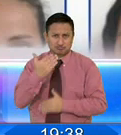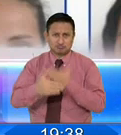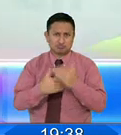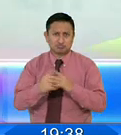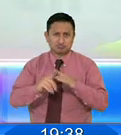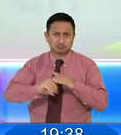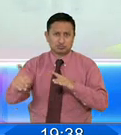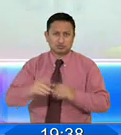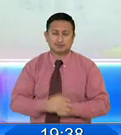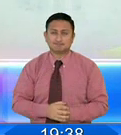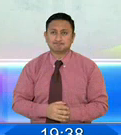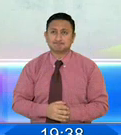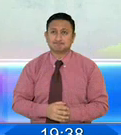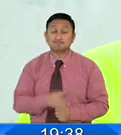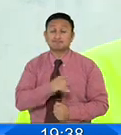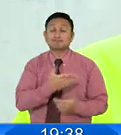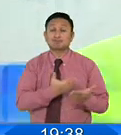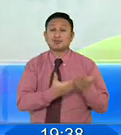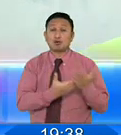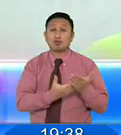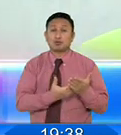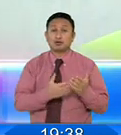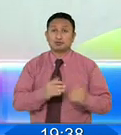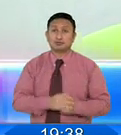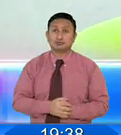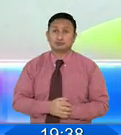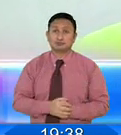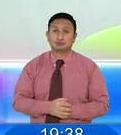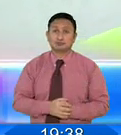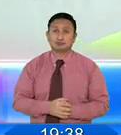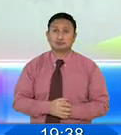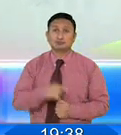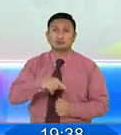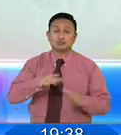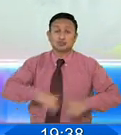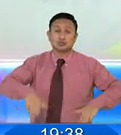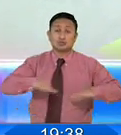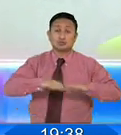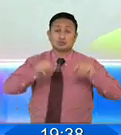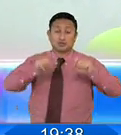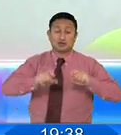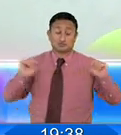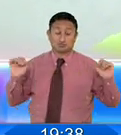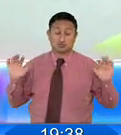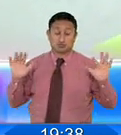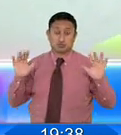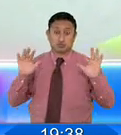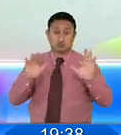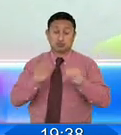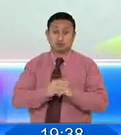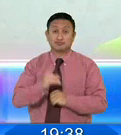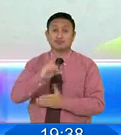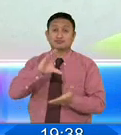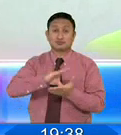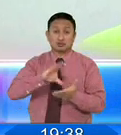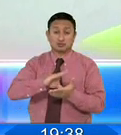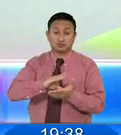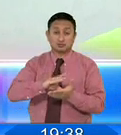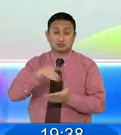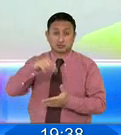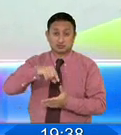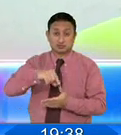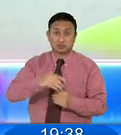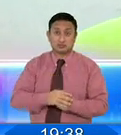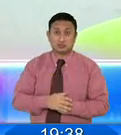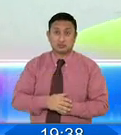Esta modalidad de robo está dándose usualmente en estos lugares de mayor afluencia, en el centro histórico y lógicamente en los lugares donde